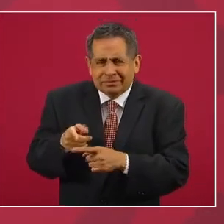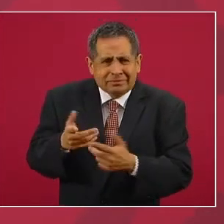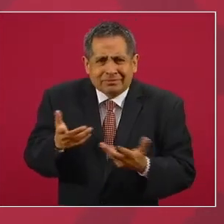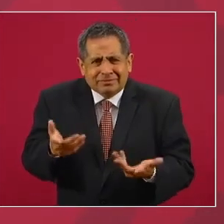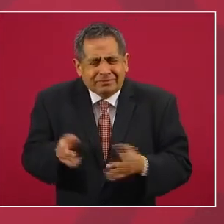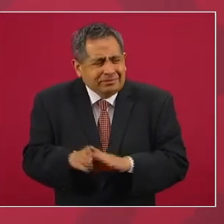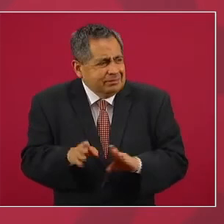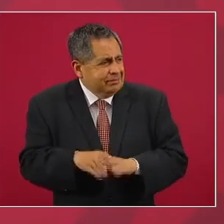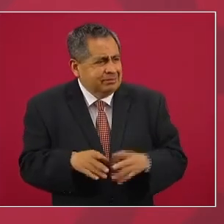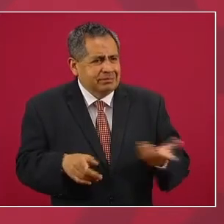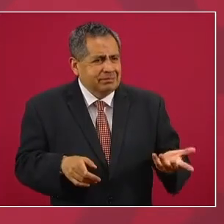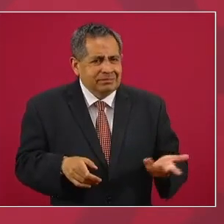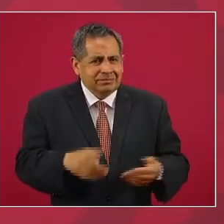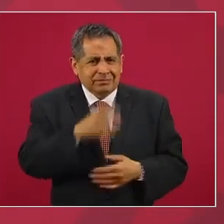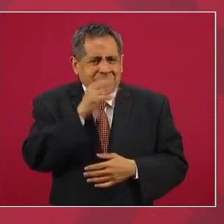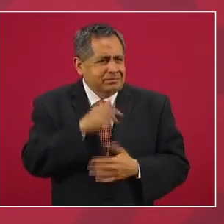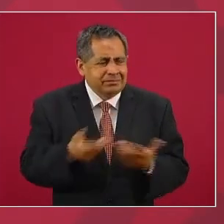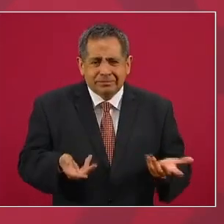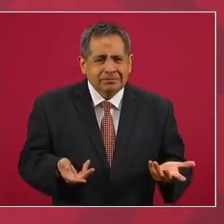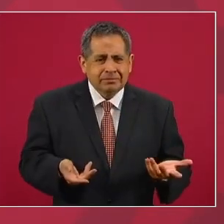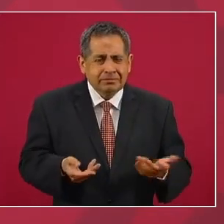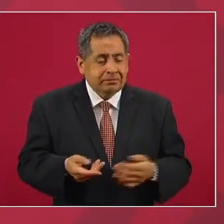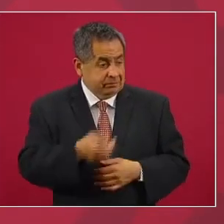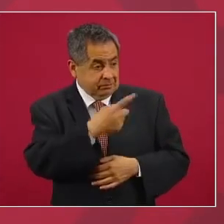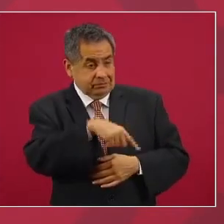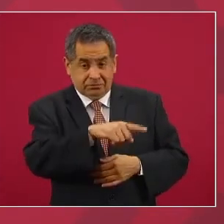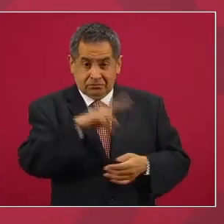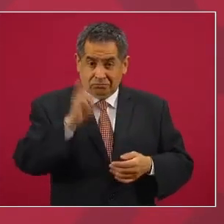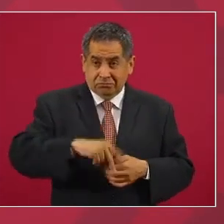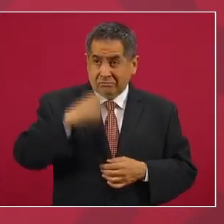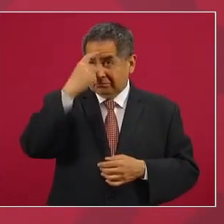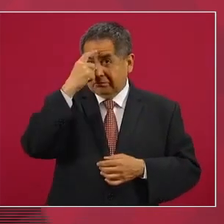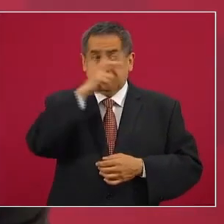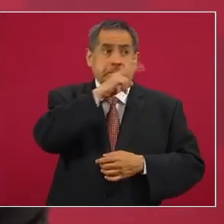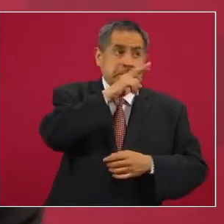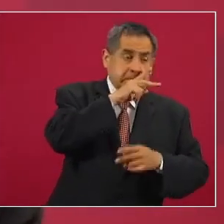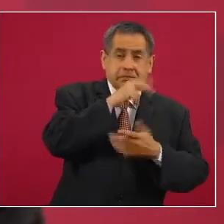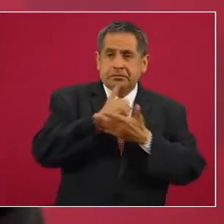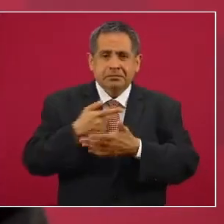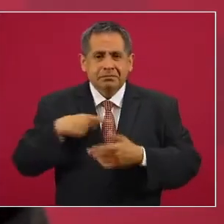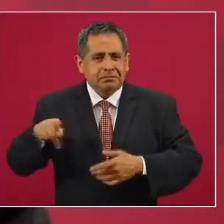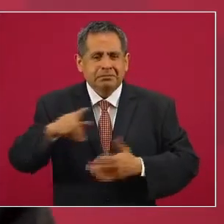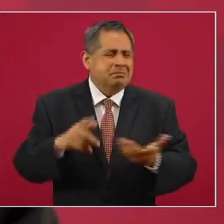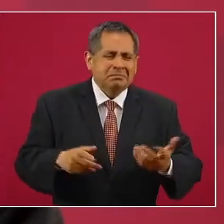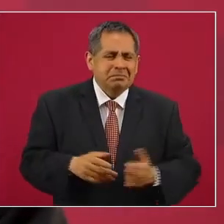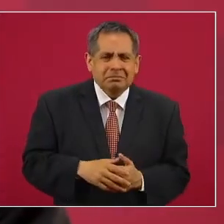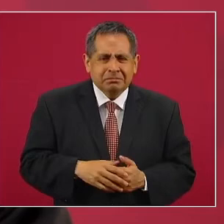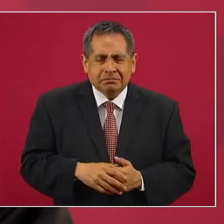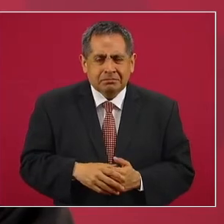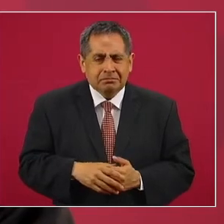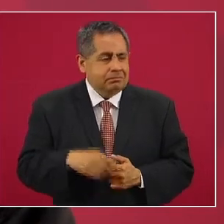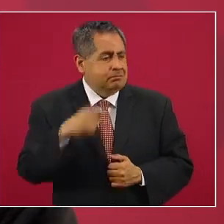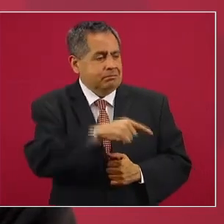¿Qué pueden estar preocupados si